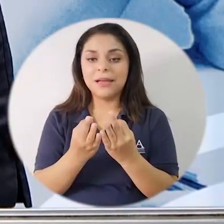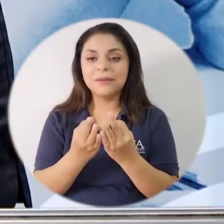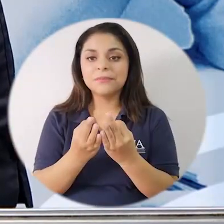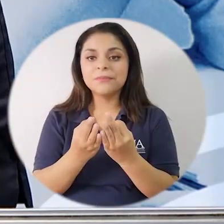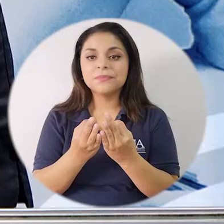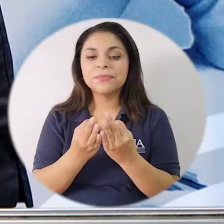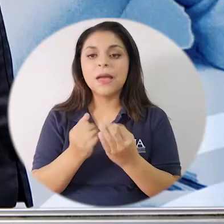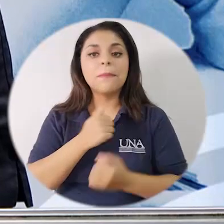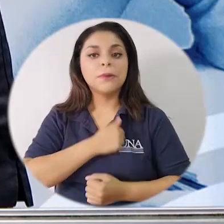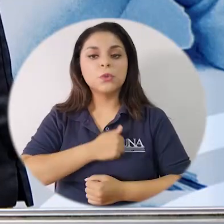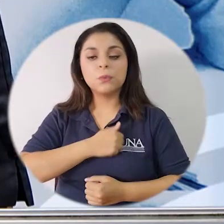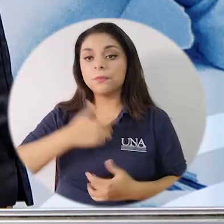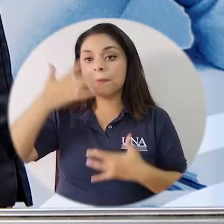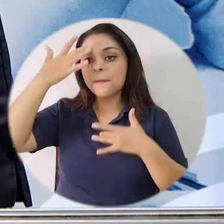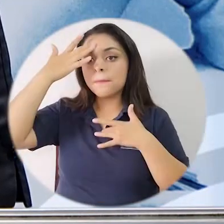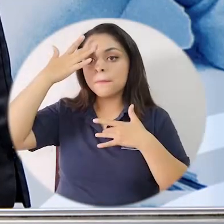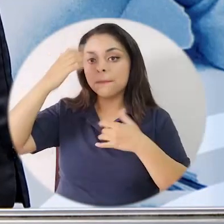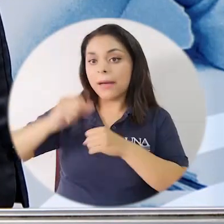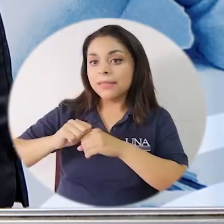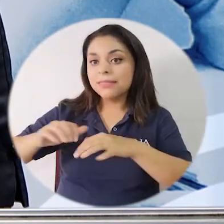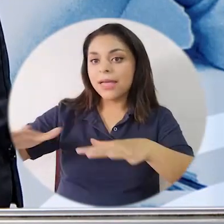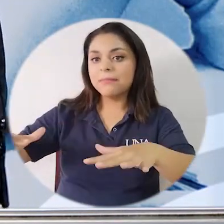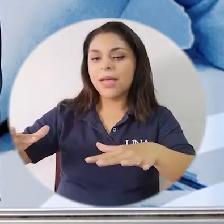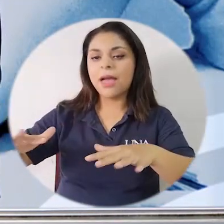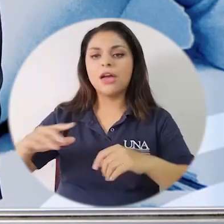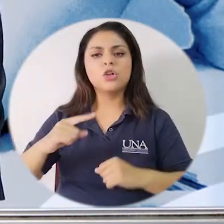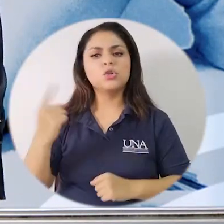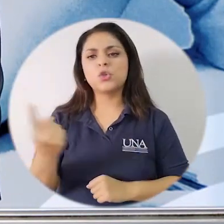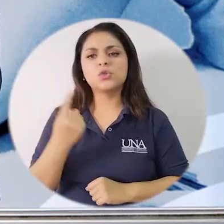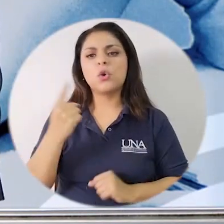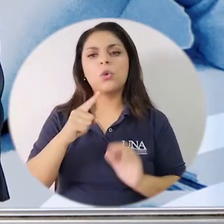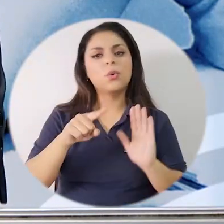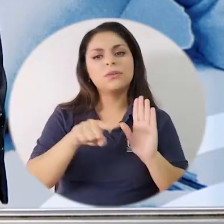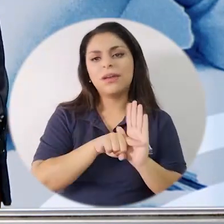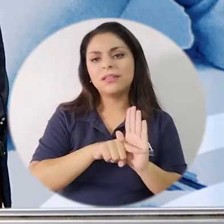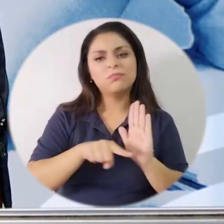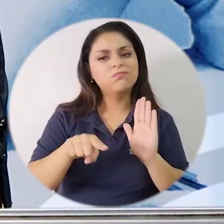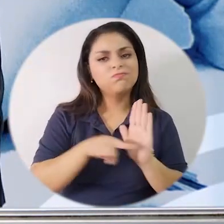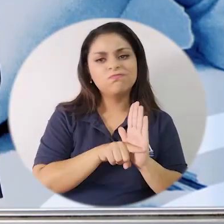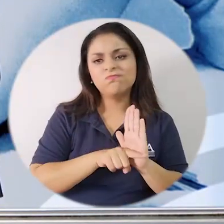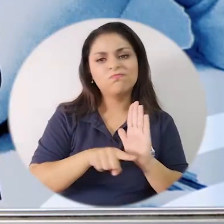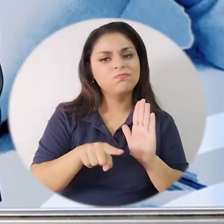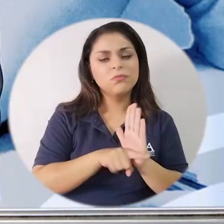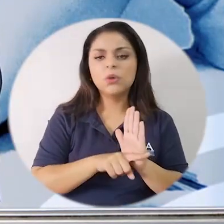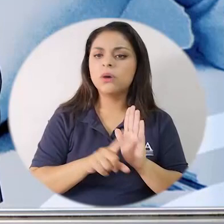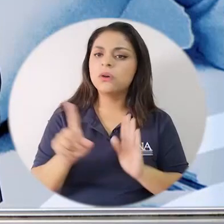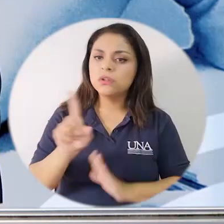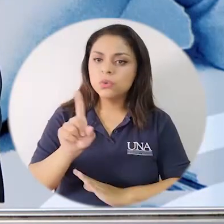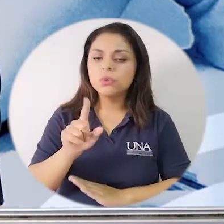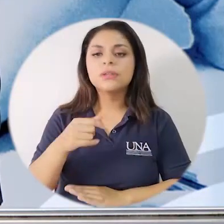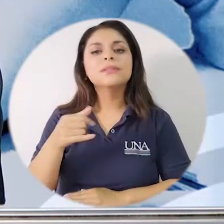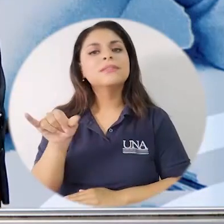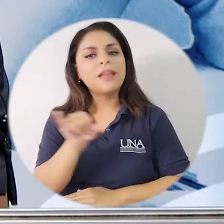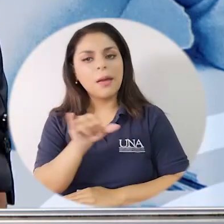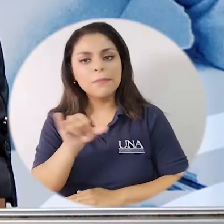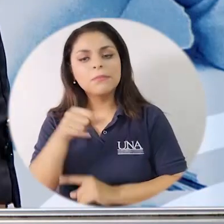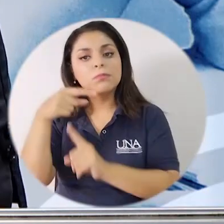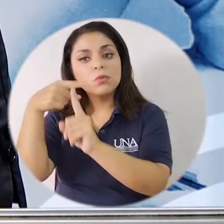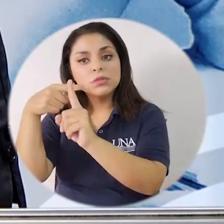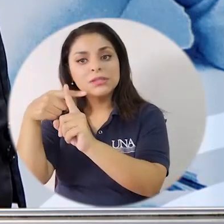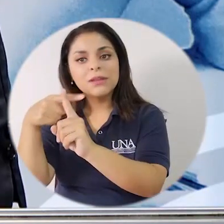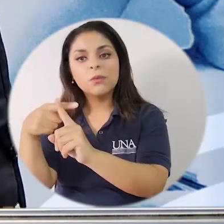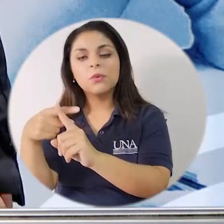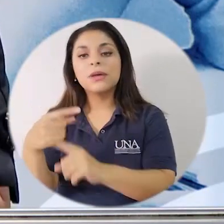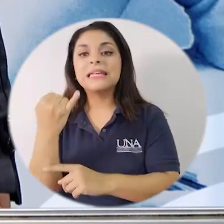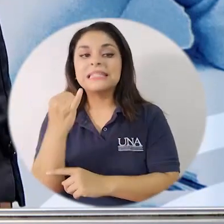pandemia también nos trae cosas positivas. Y si todo el entorno del niño cambia y si todo el entorno familiar cambia, pues todos